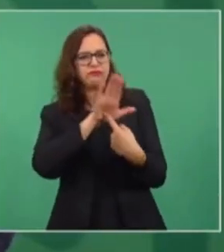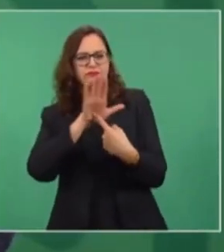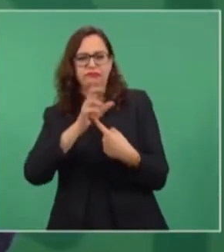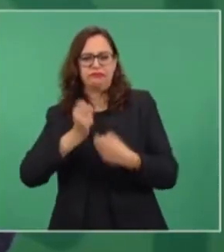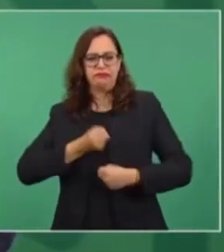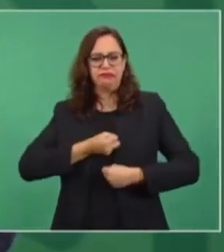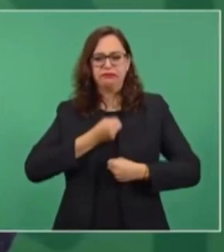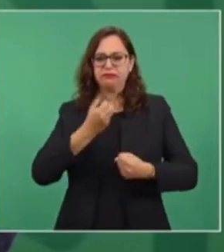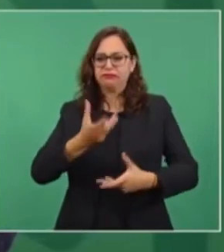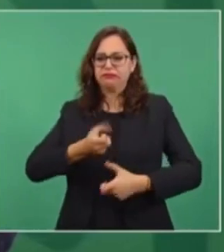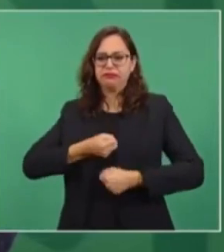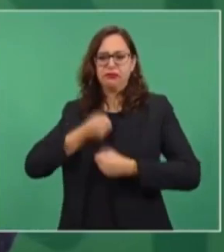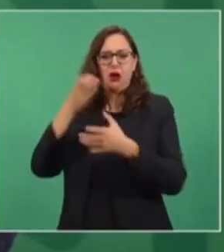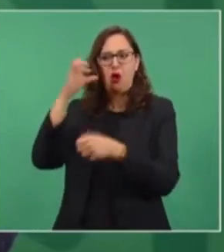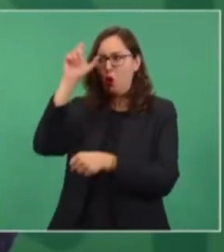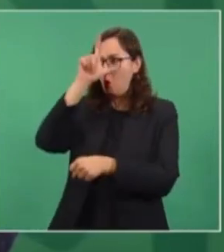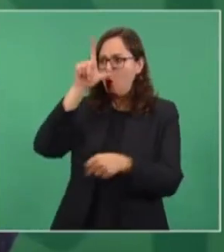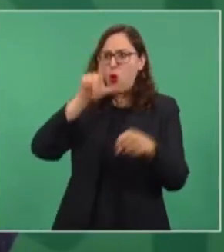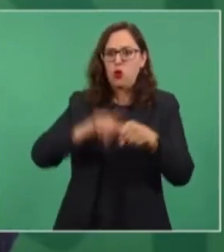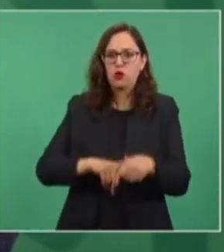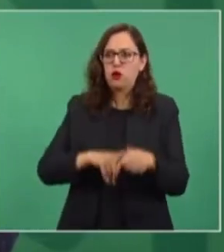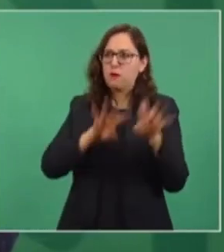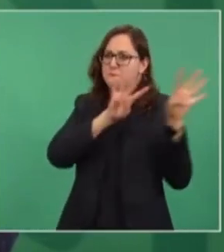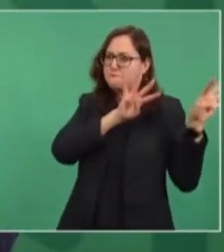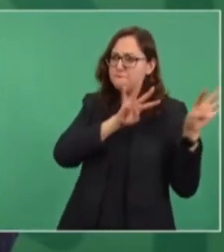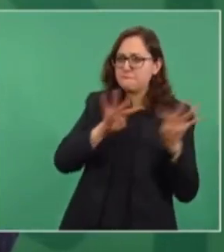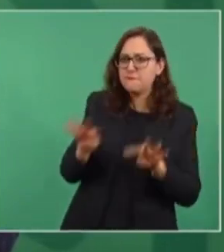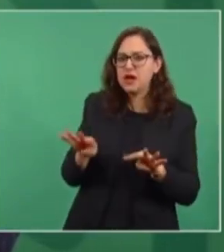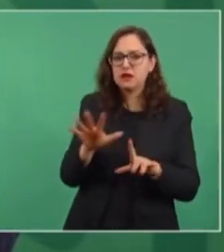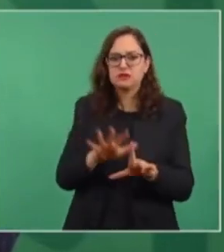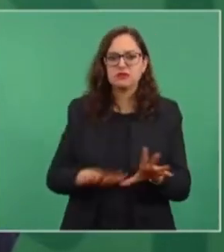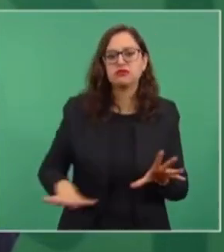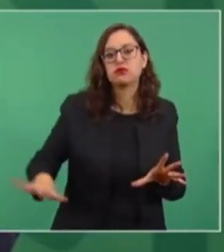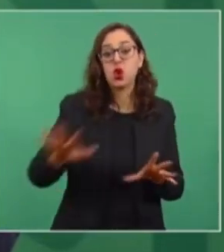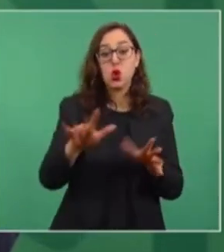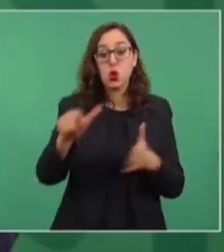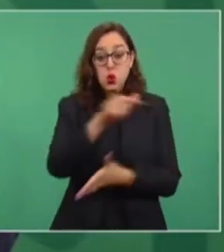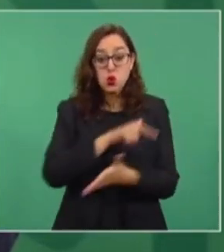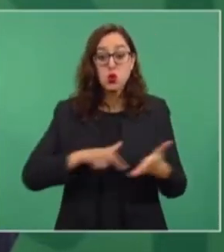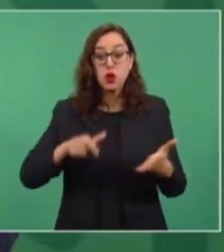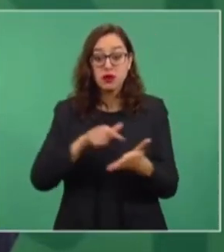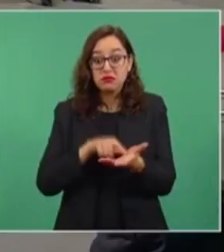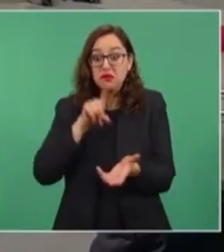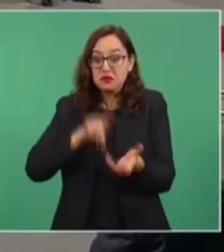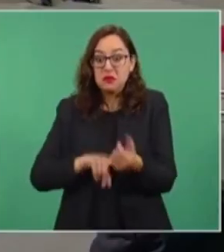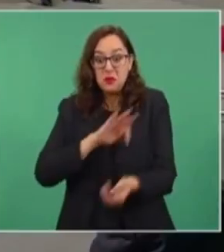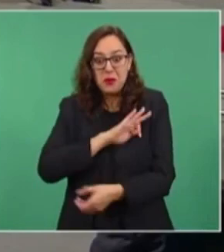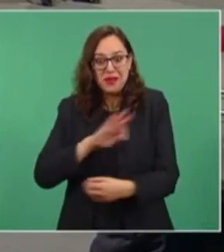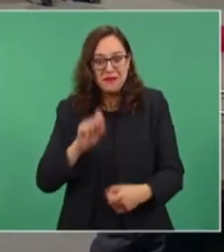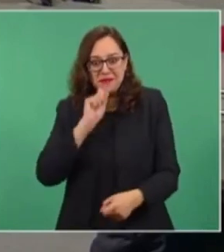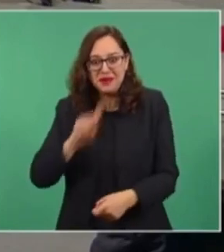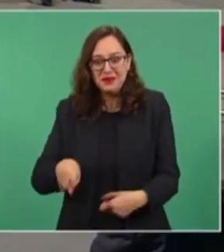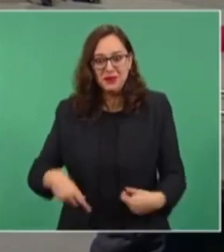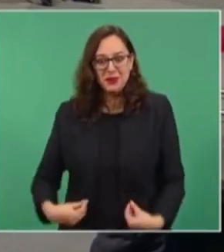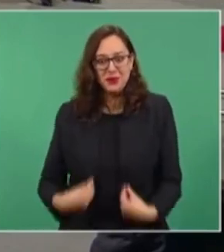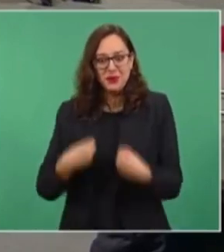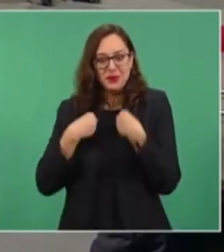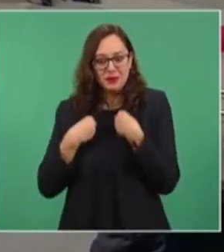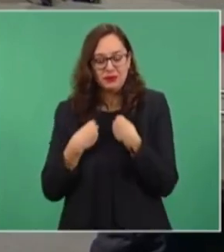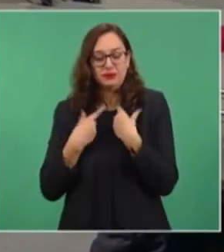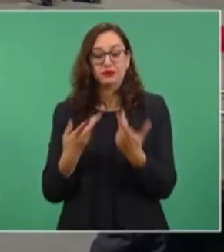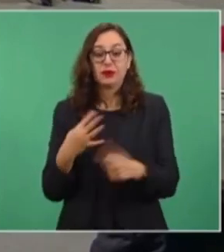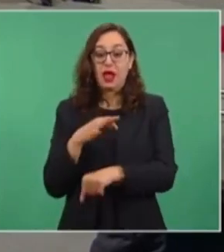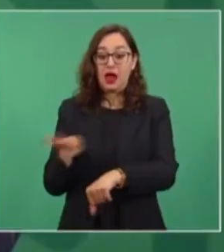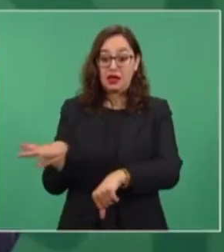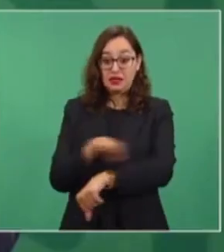expresiones culturales de la sociedad en espacios y recintos para habitar. Recordemos que la arquitectura está